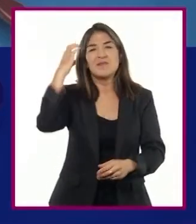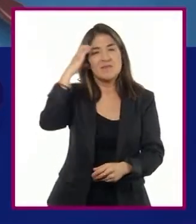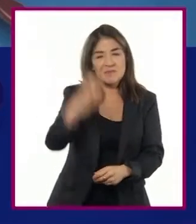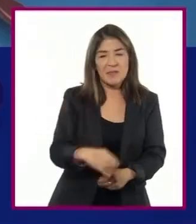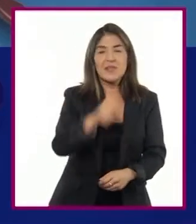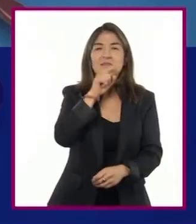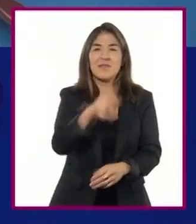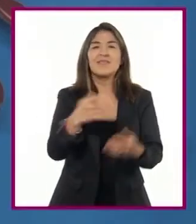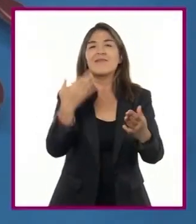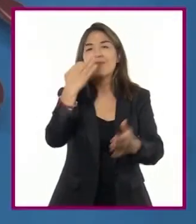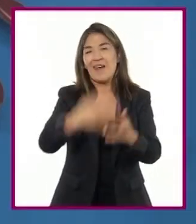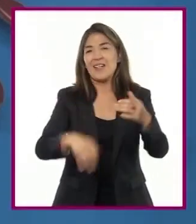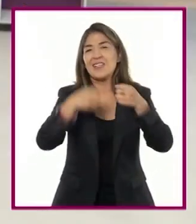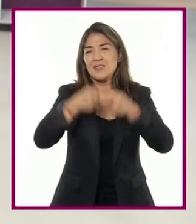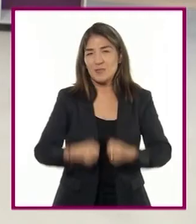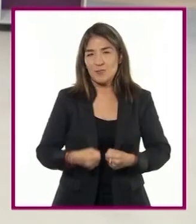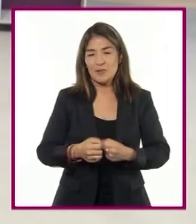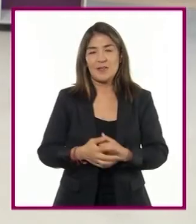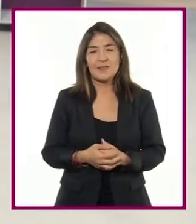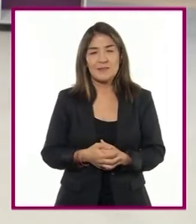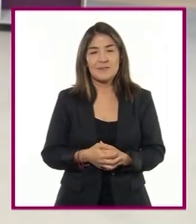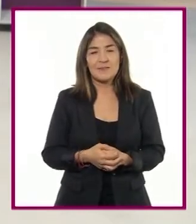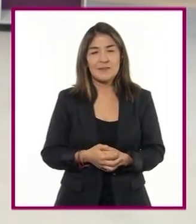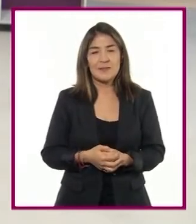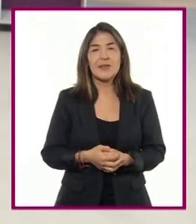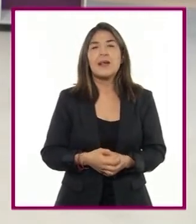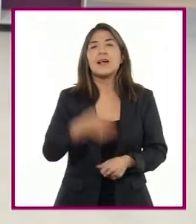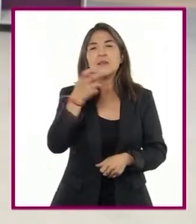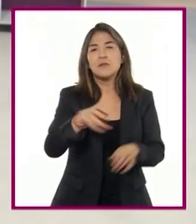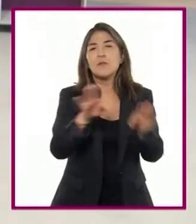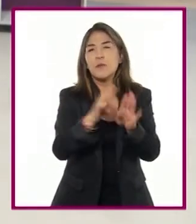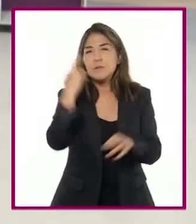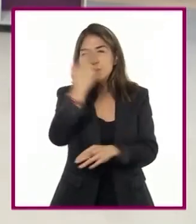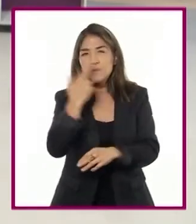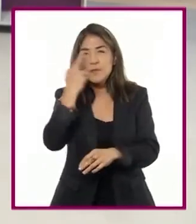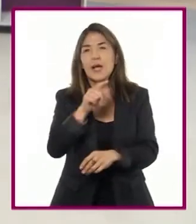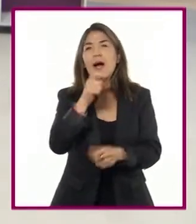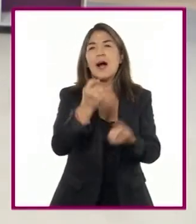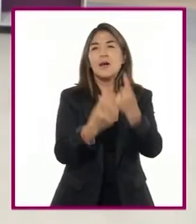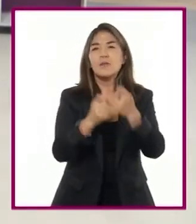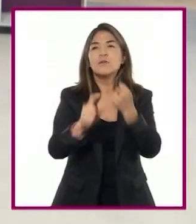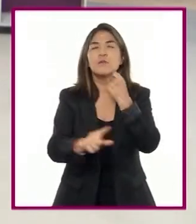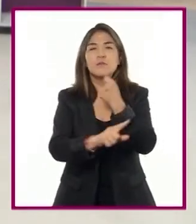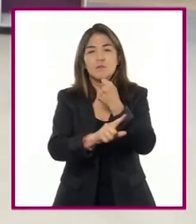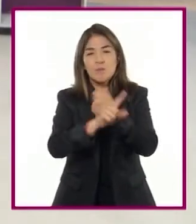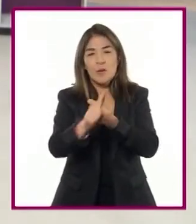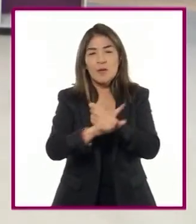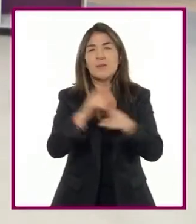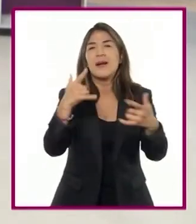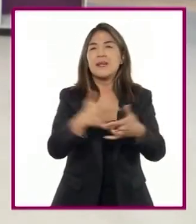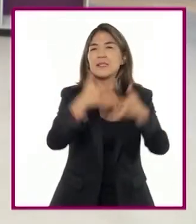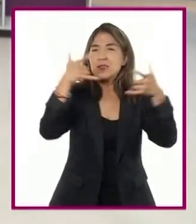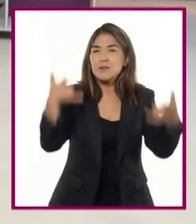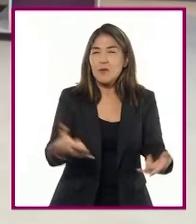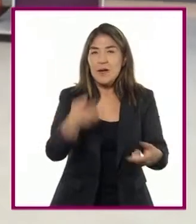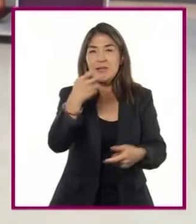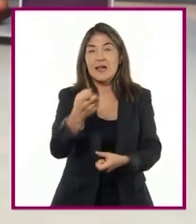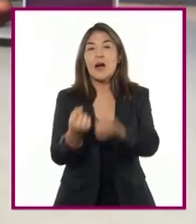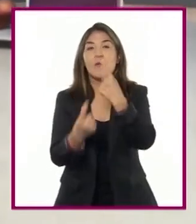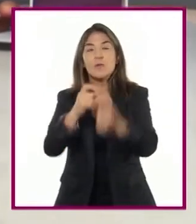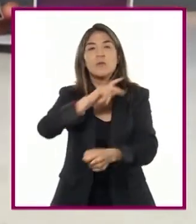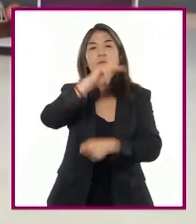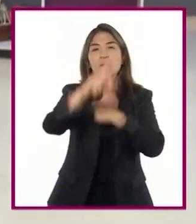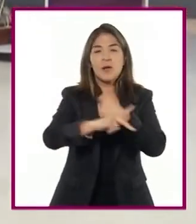y la inseguridad. Comencemos por analizar y reflexionar algunas situaciones históricas en las que algunos países